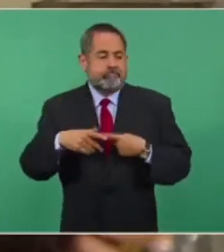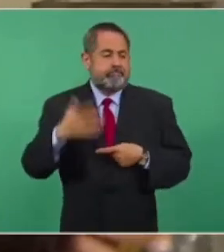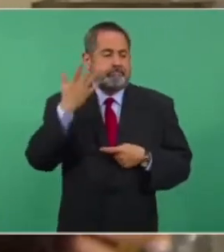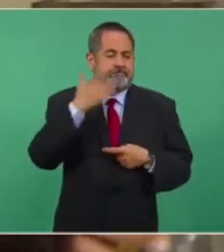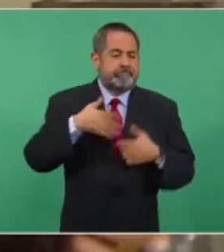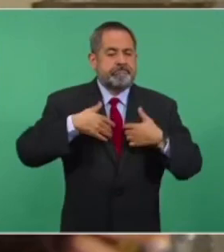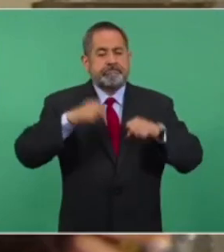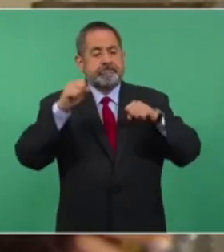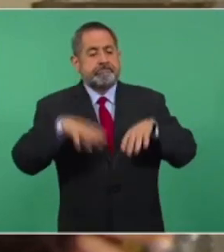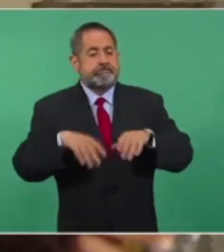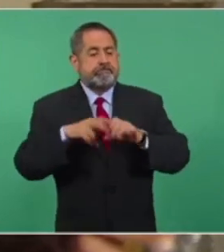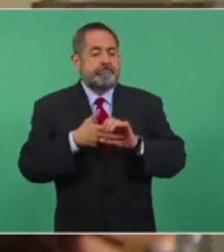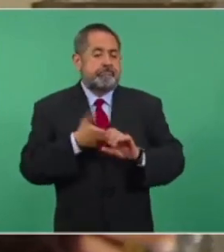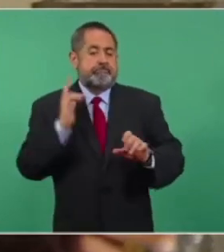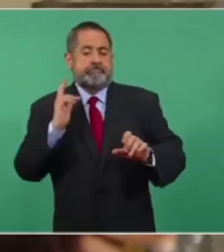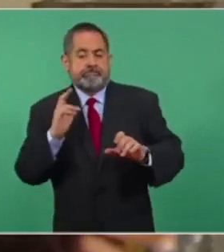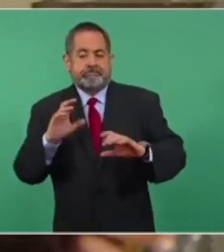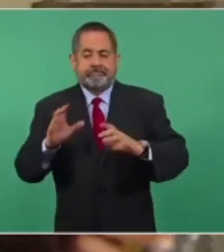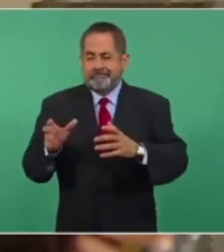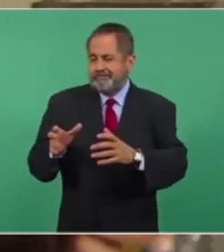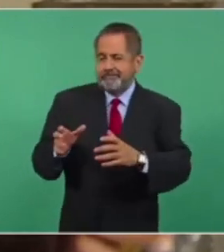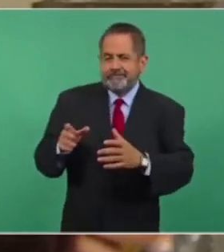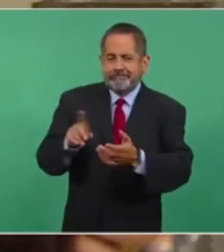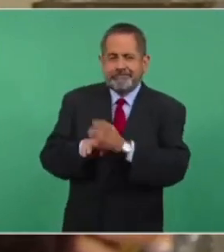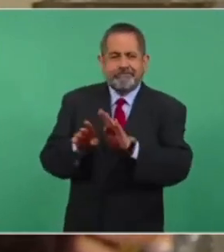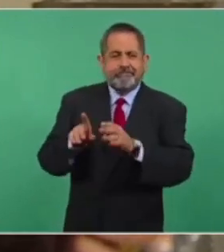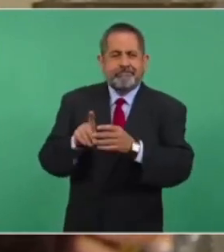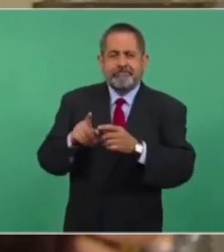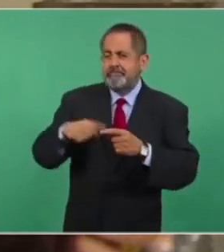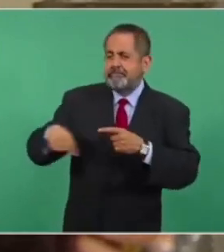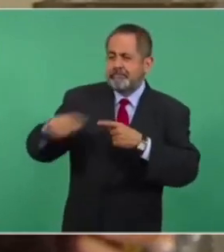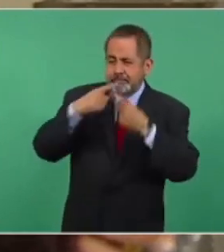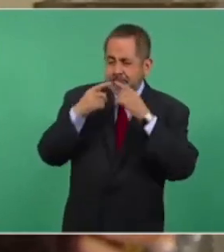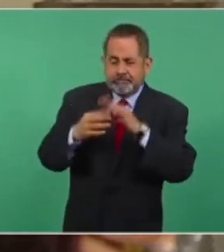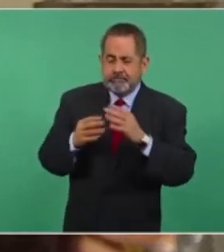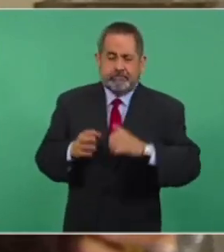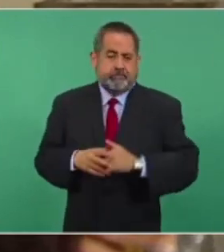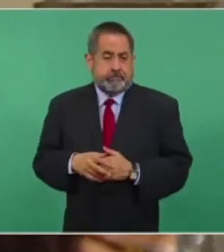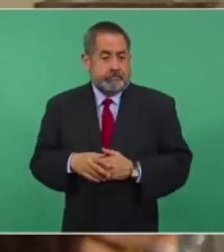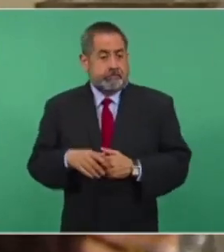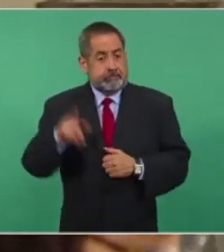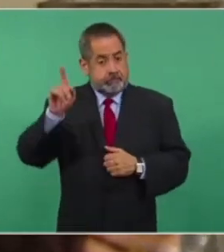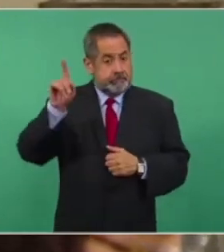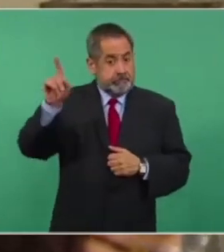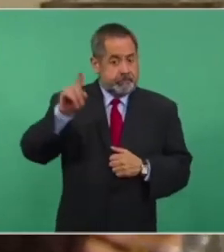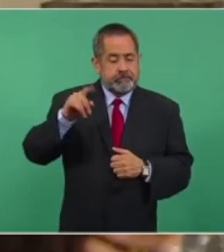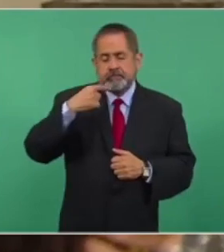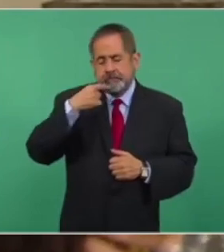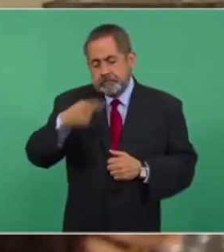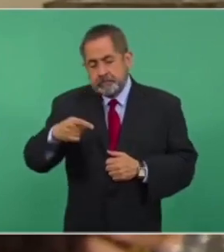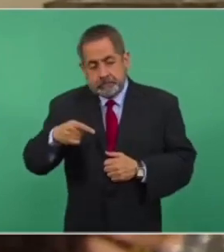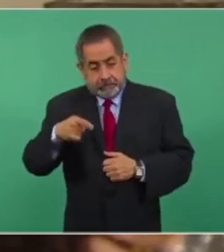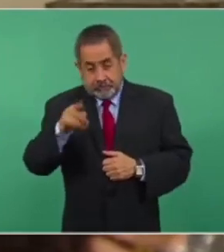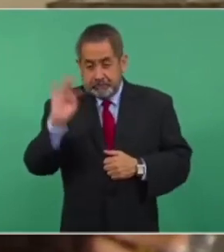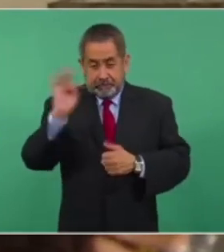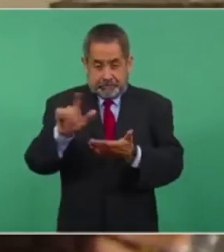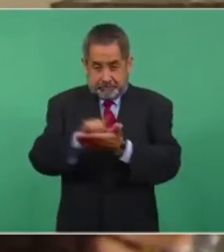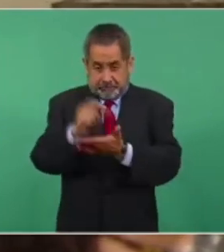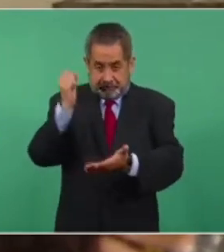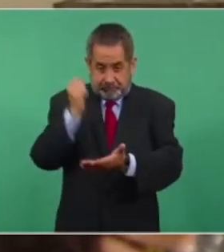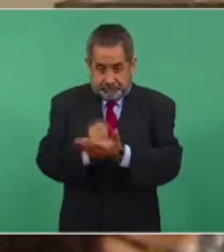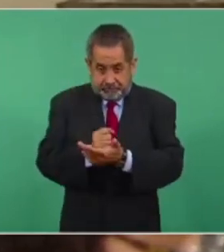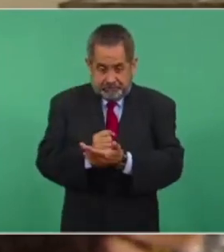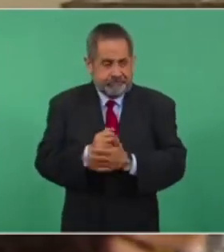La International Chamber of Commerce de México estimó que esta aprobación podría dejar un impacto negativo de al